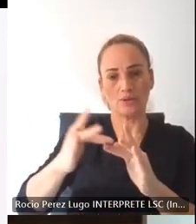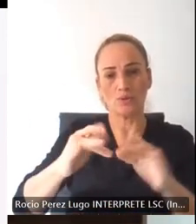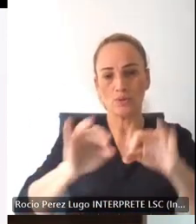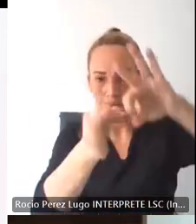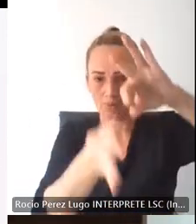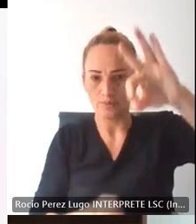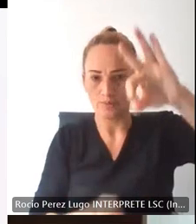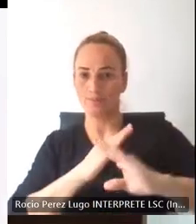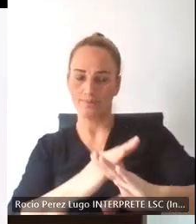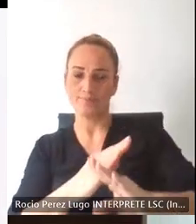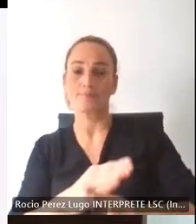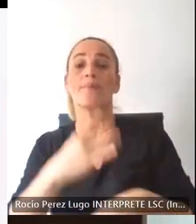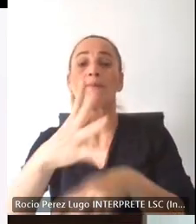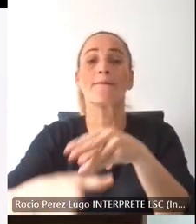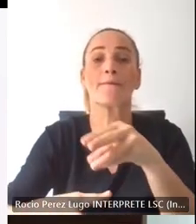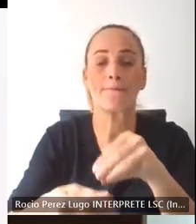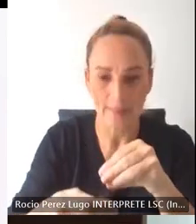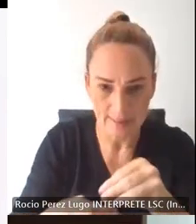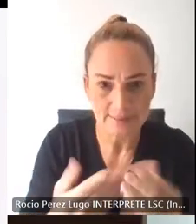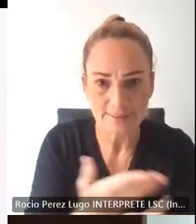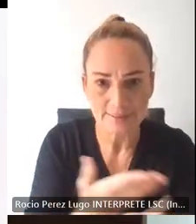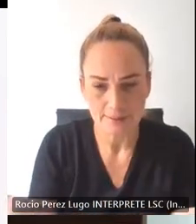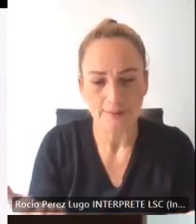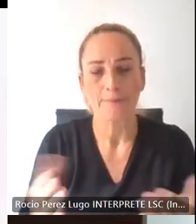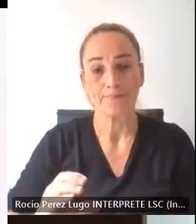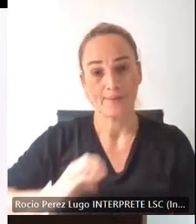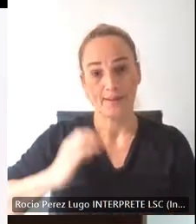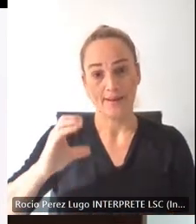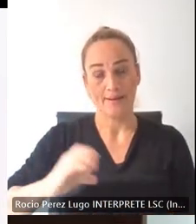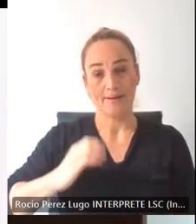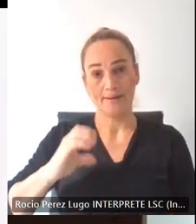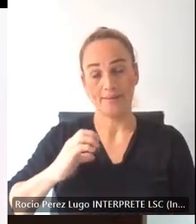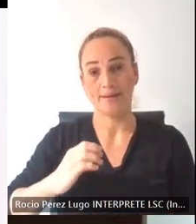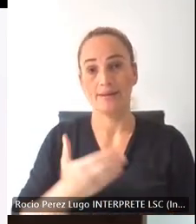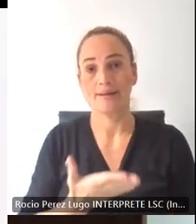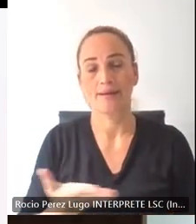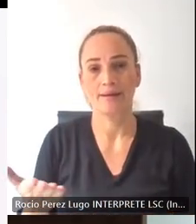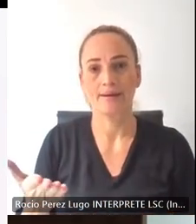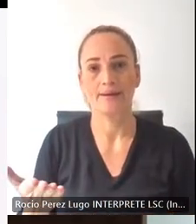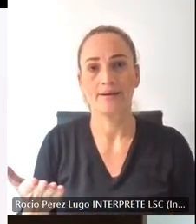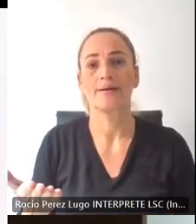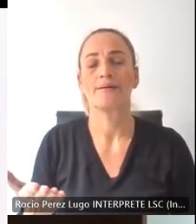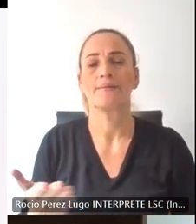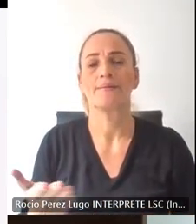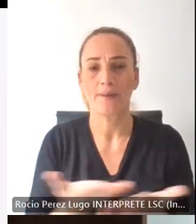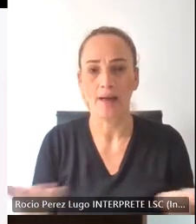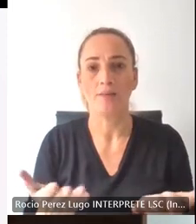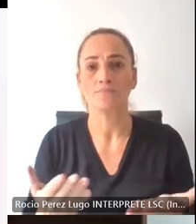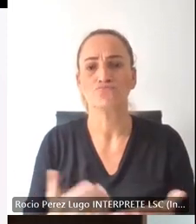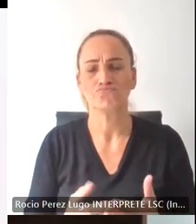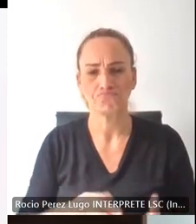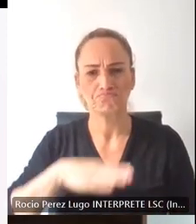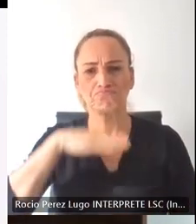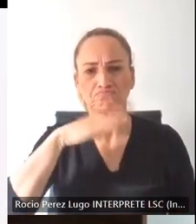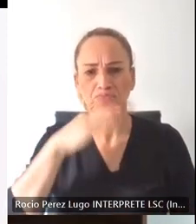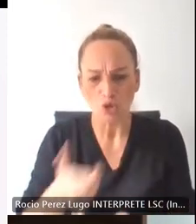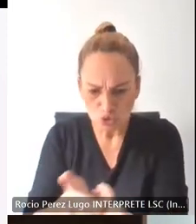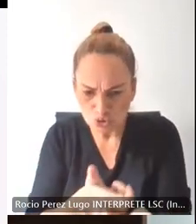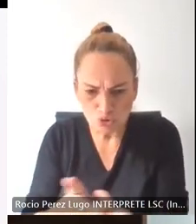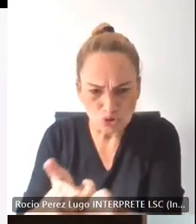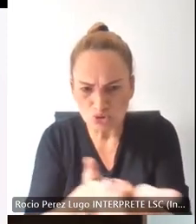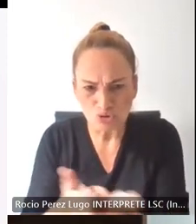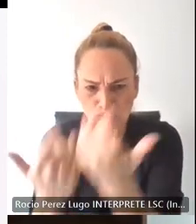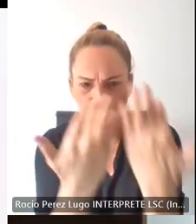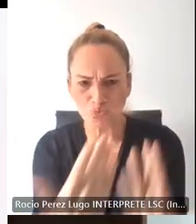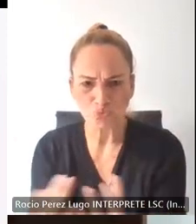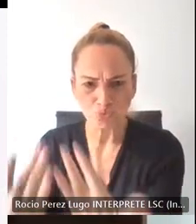manguera. Adicional a esto, tiene una característica y es que tiene una muy buena capacidad de extinción, por lo tanto, es